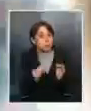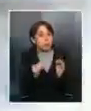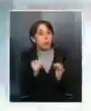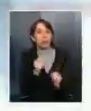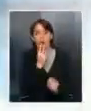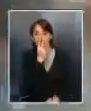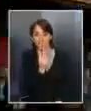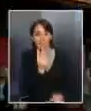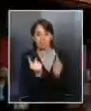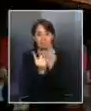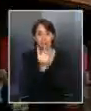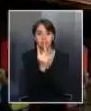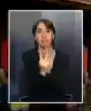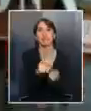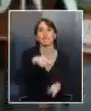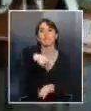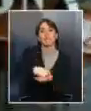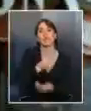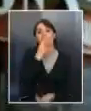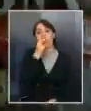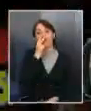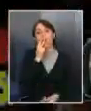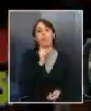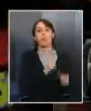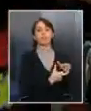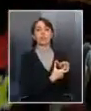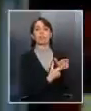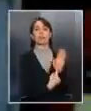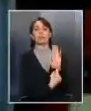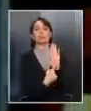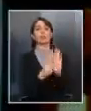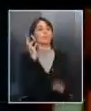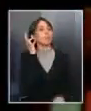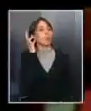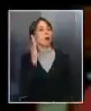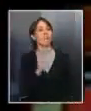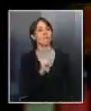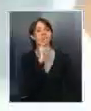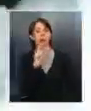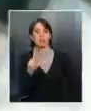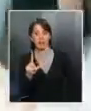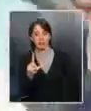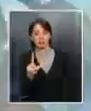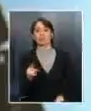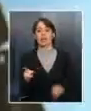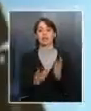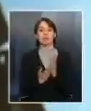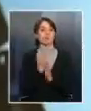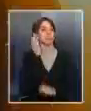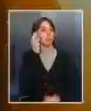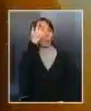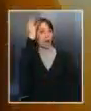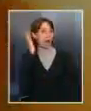ver en vivo a fines de noviembre presentando su último disco Femme Fatale. Este sería el debut absoluto de la rubia en nuestro